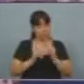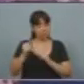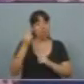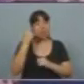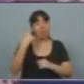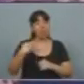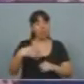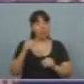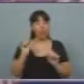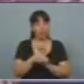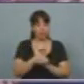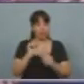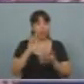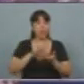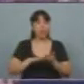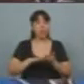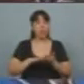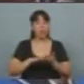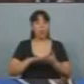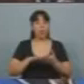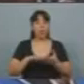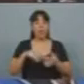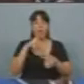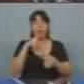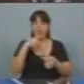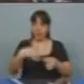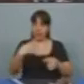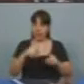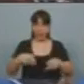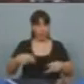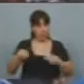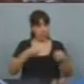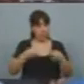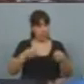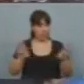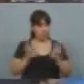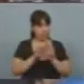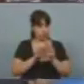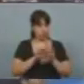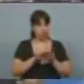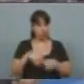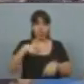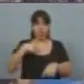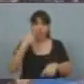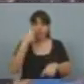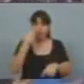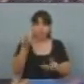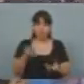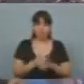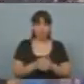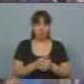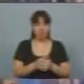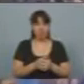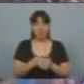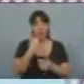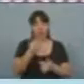recién decían, esta idea de cerrar el piso del lugar. Me llama la atención, sobre todo por las características del hecho. No cualquiera puede cerrar un piso,